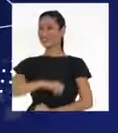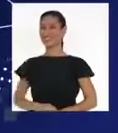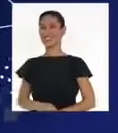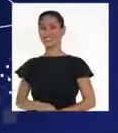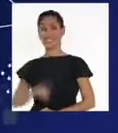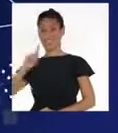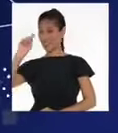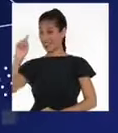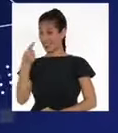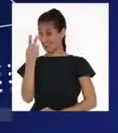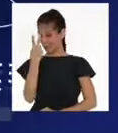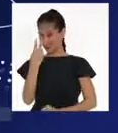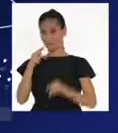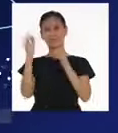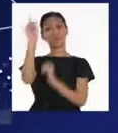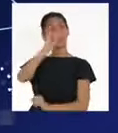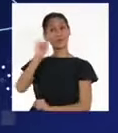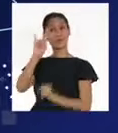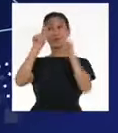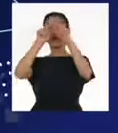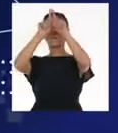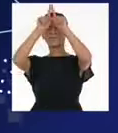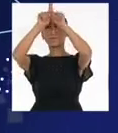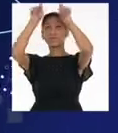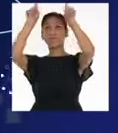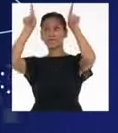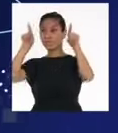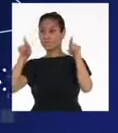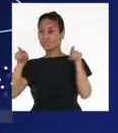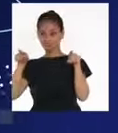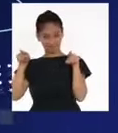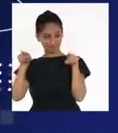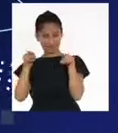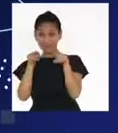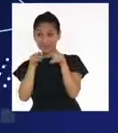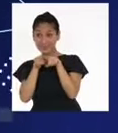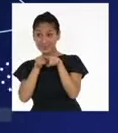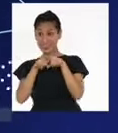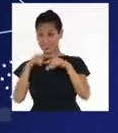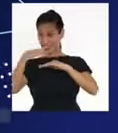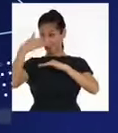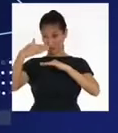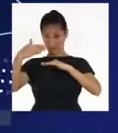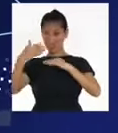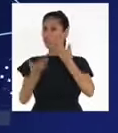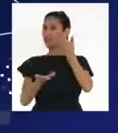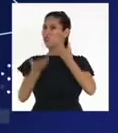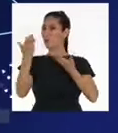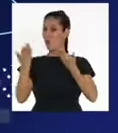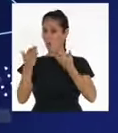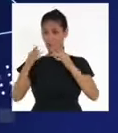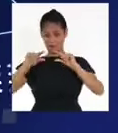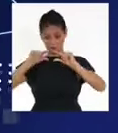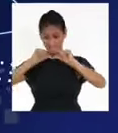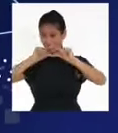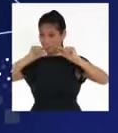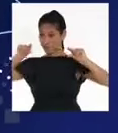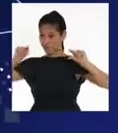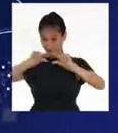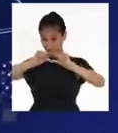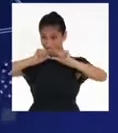Primero utilizamos una cuadrícula en la parte inferior de esta se trazó el eje horizontal